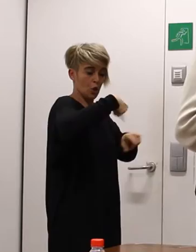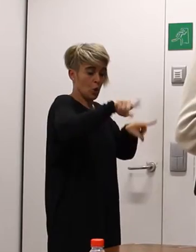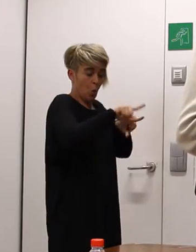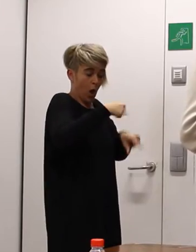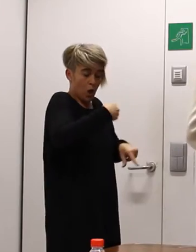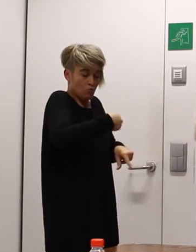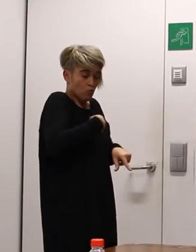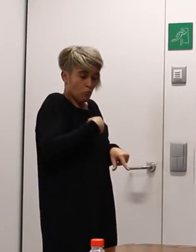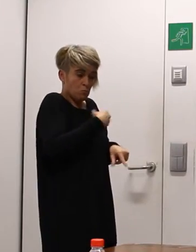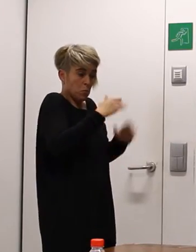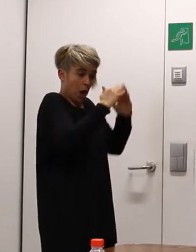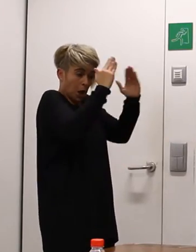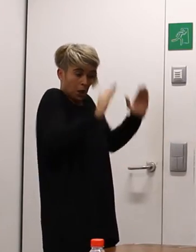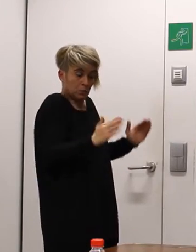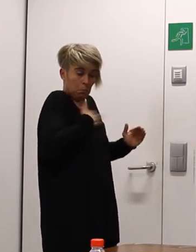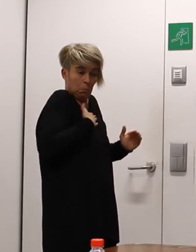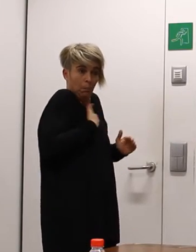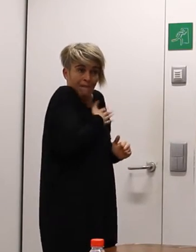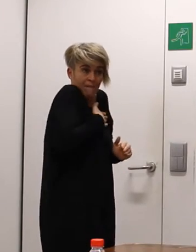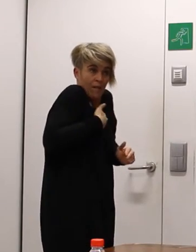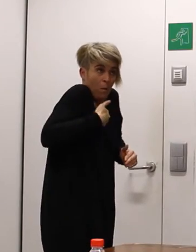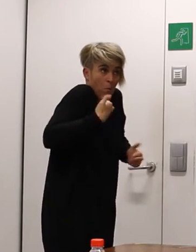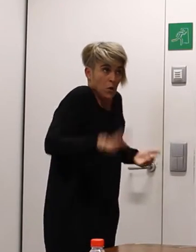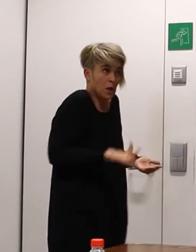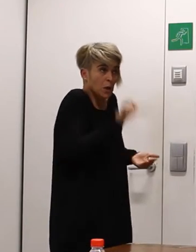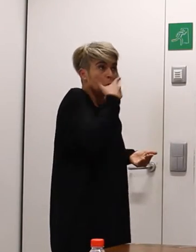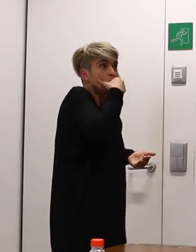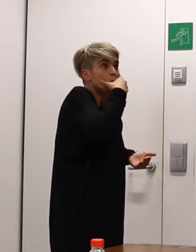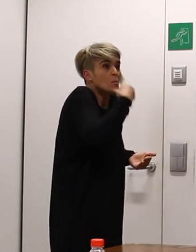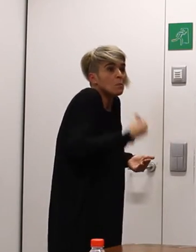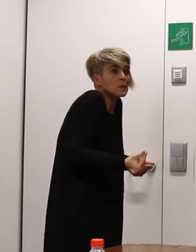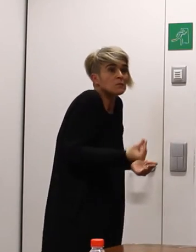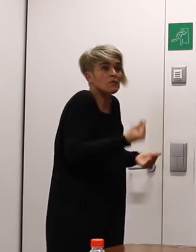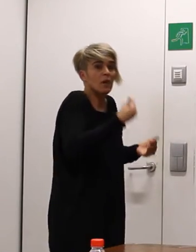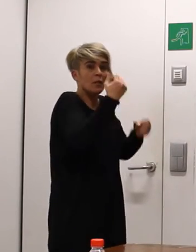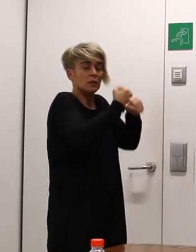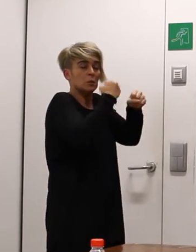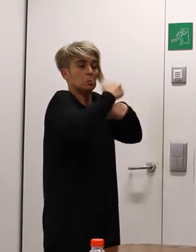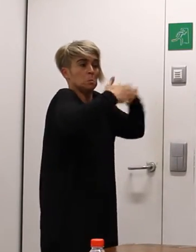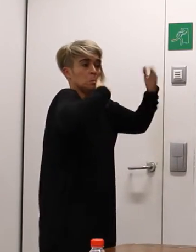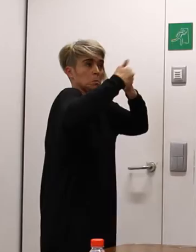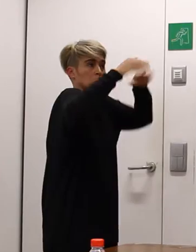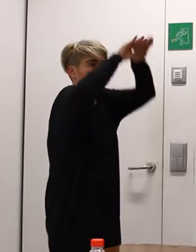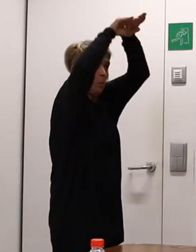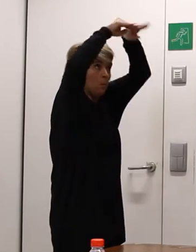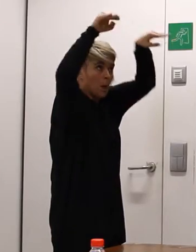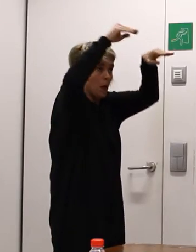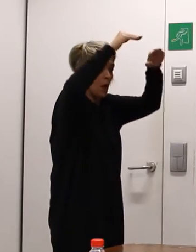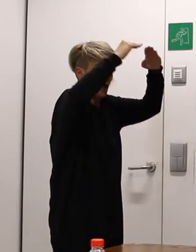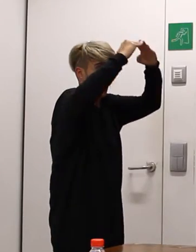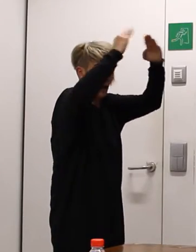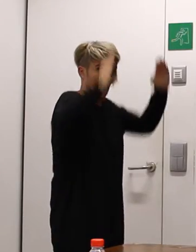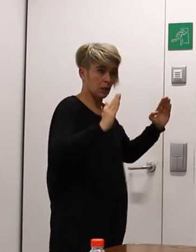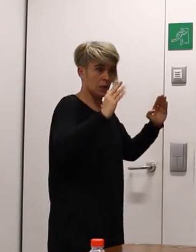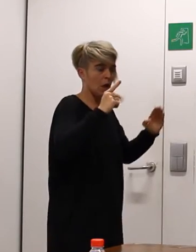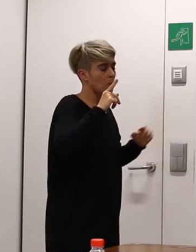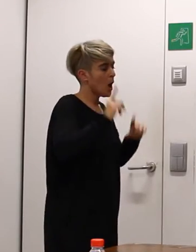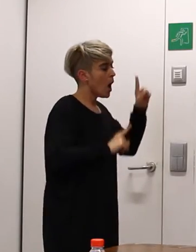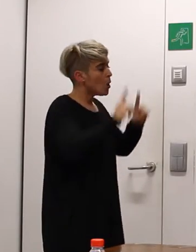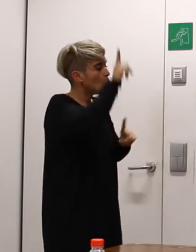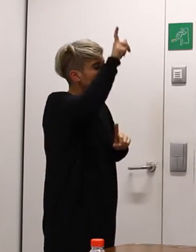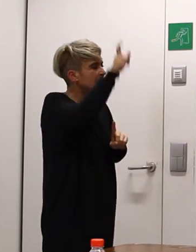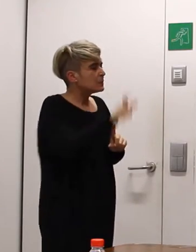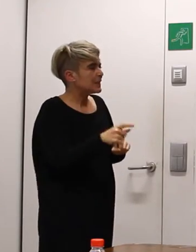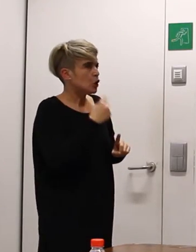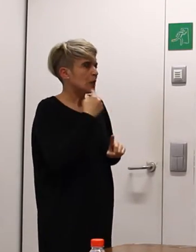a mí me es muy fácil ponerlas, soy electricista, así que no me cuesta demasiado hacer el trabajo y conseguirlas a buen precio. Pero hay gente que piensa que si